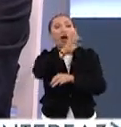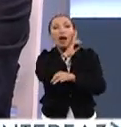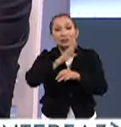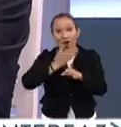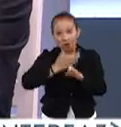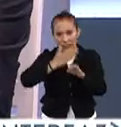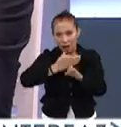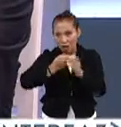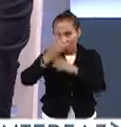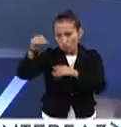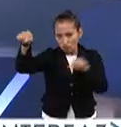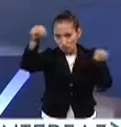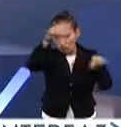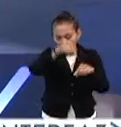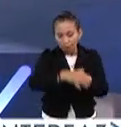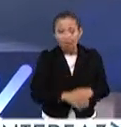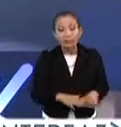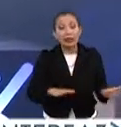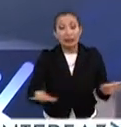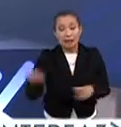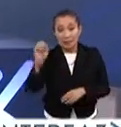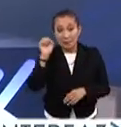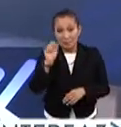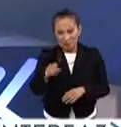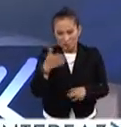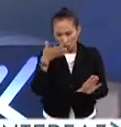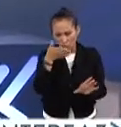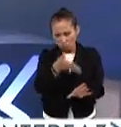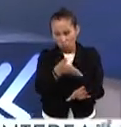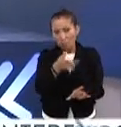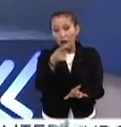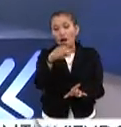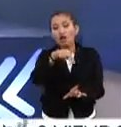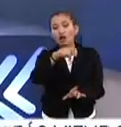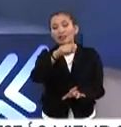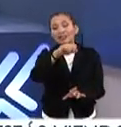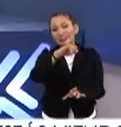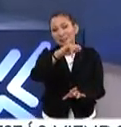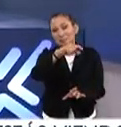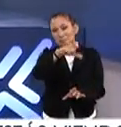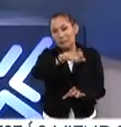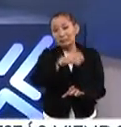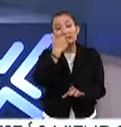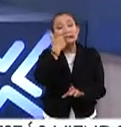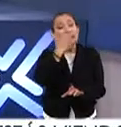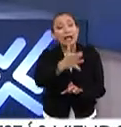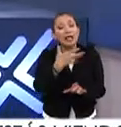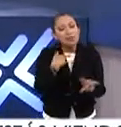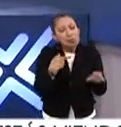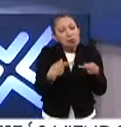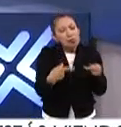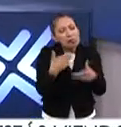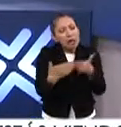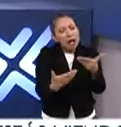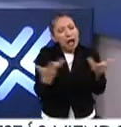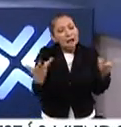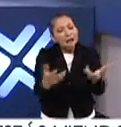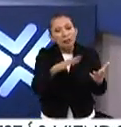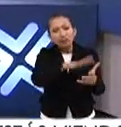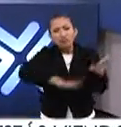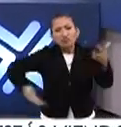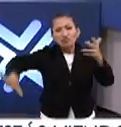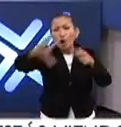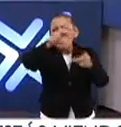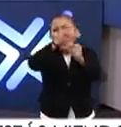noticias actuales. Bueno, pues dentro de esa línea, pues Notimex busca desarrollar una